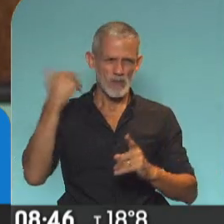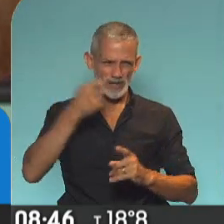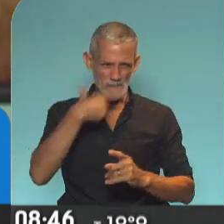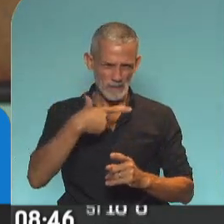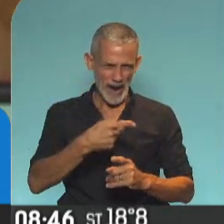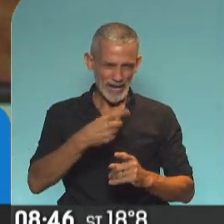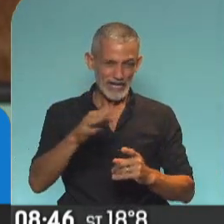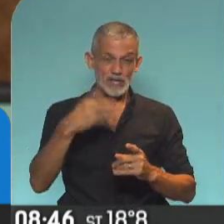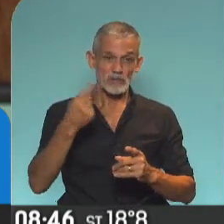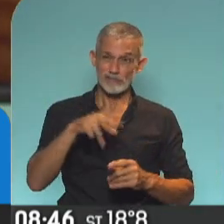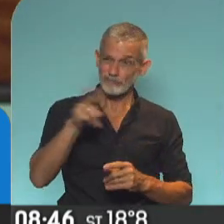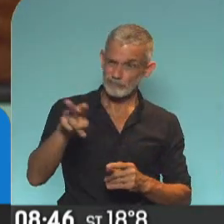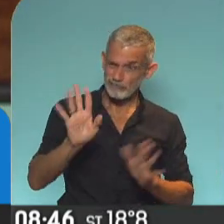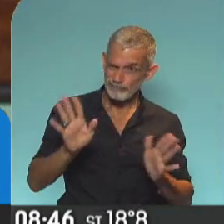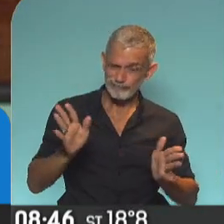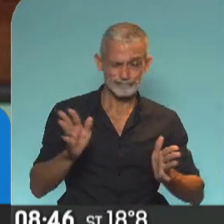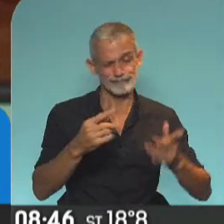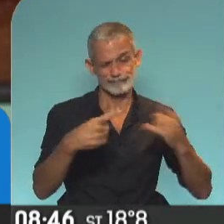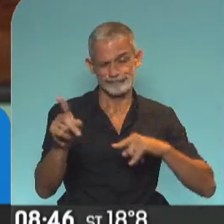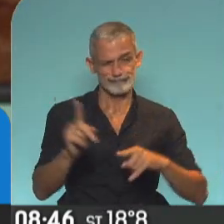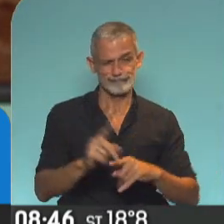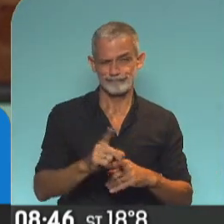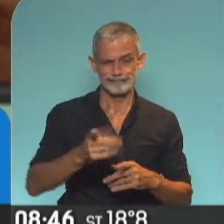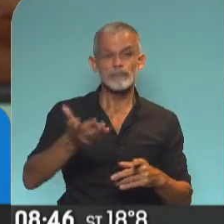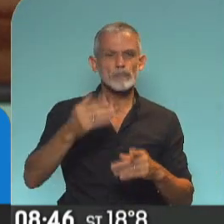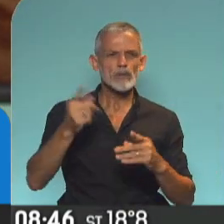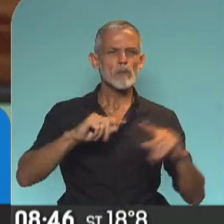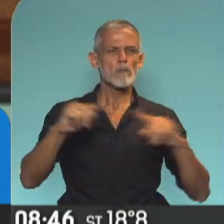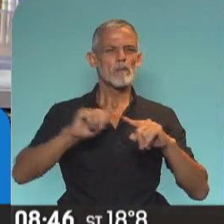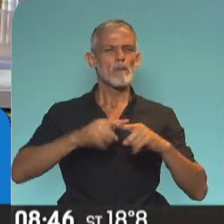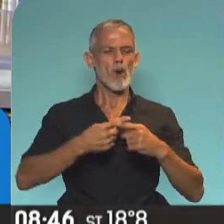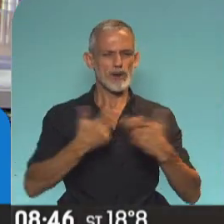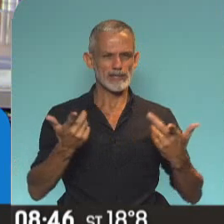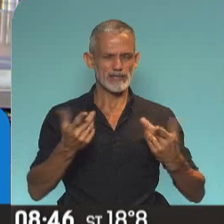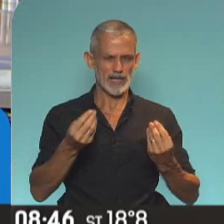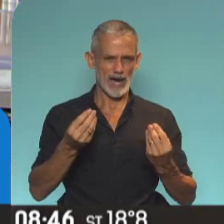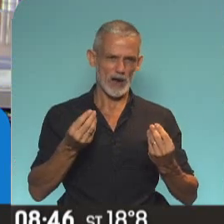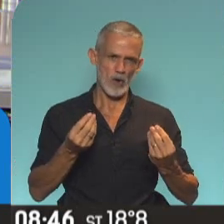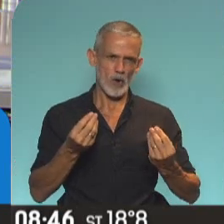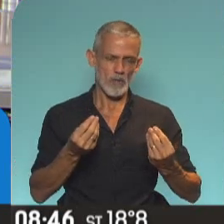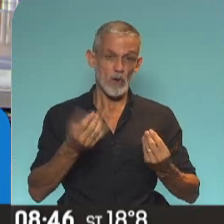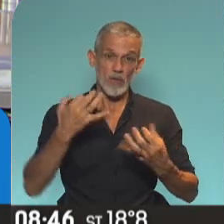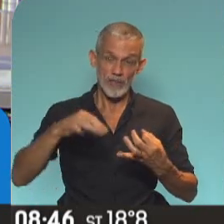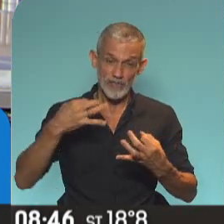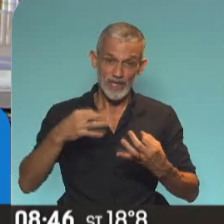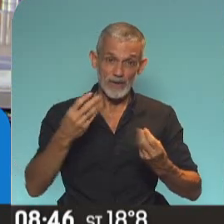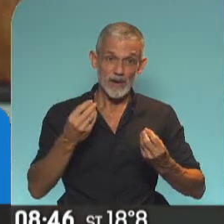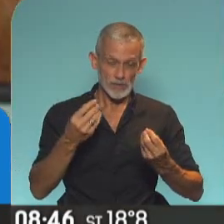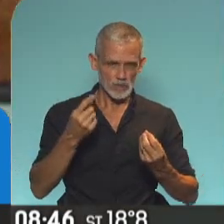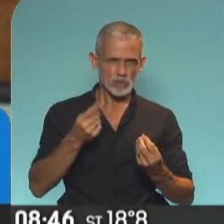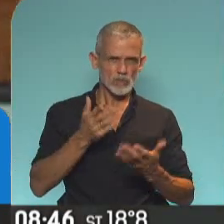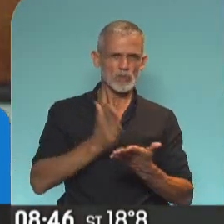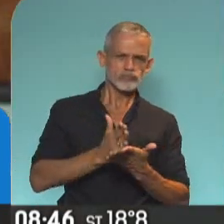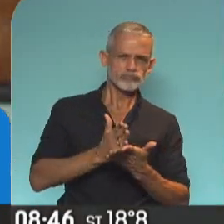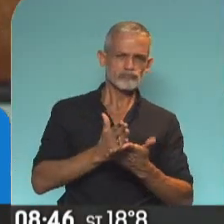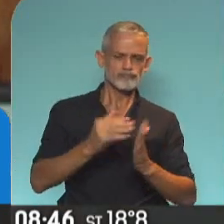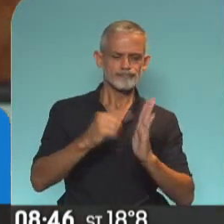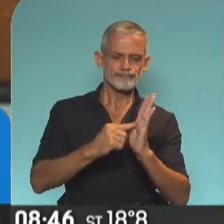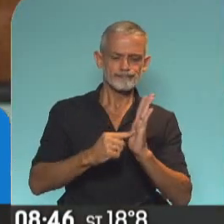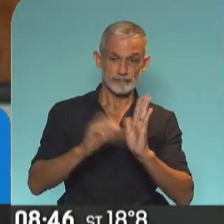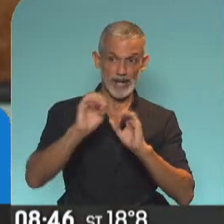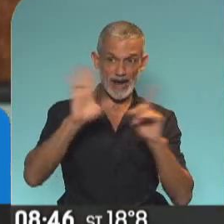despacio. Yo les contaba, 40% fue la devaluación del 2020. Fue una devaluación que fue al mismo ritmo, parecido que la inflación. Bueno,